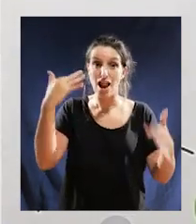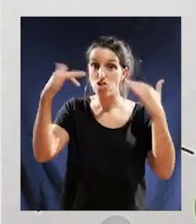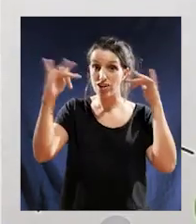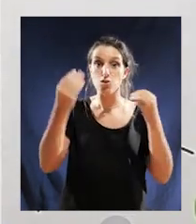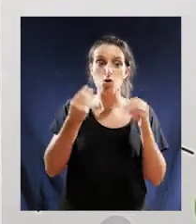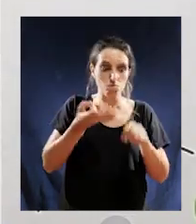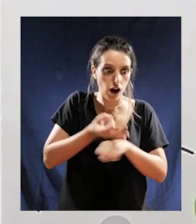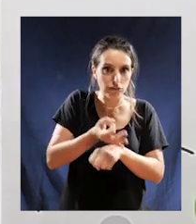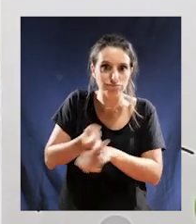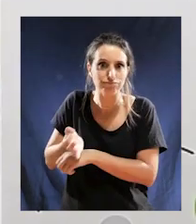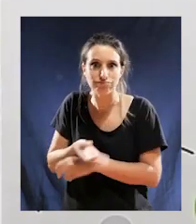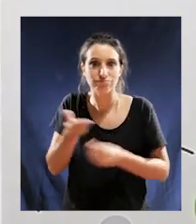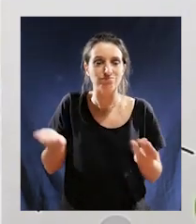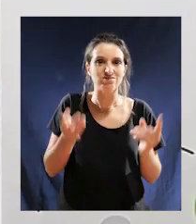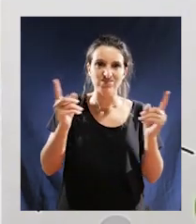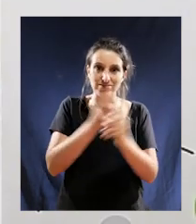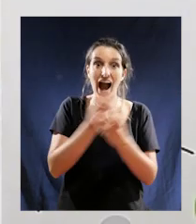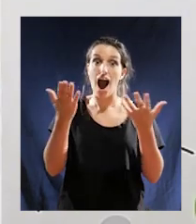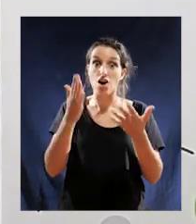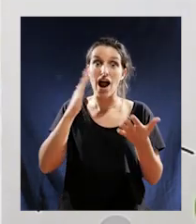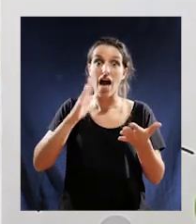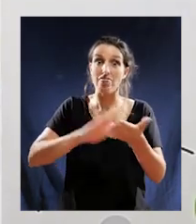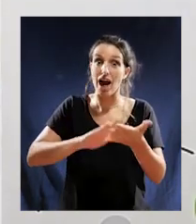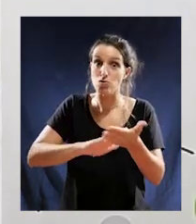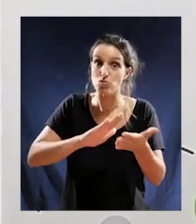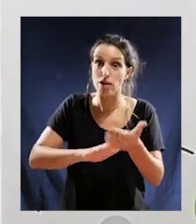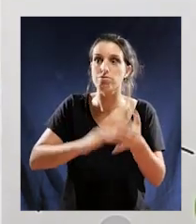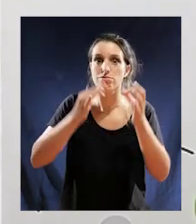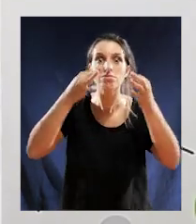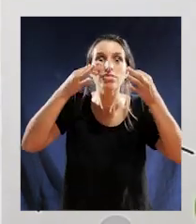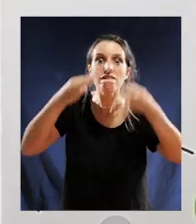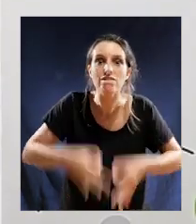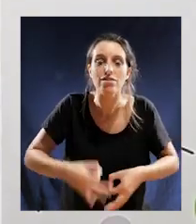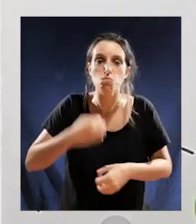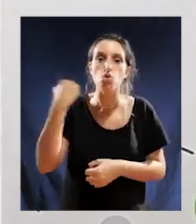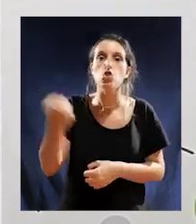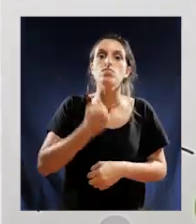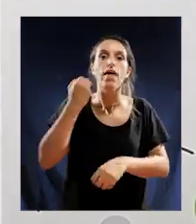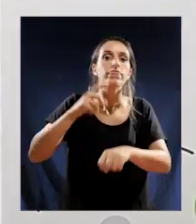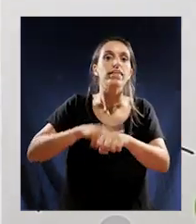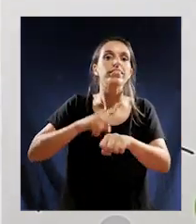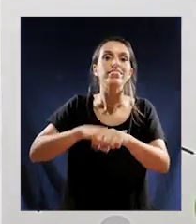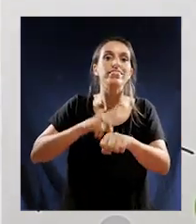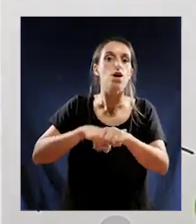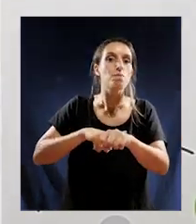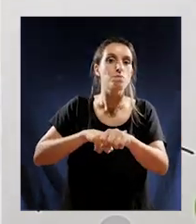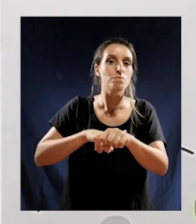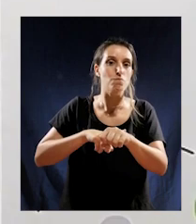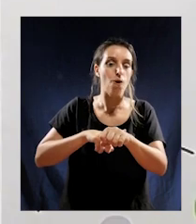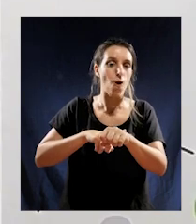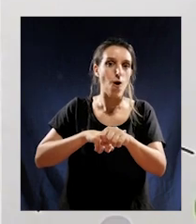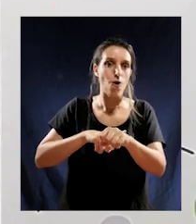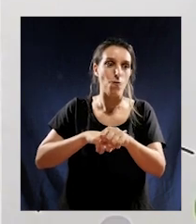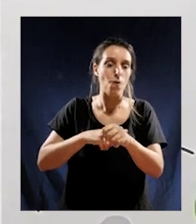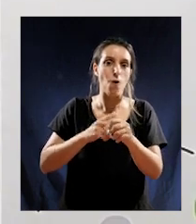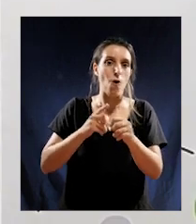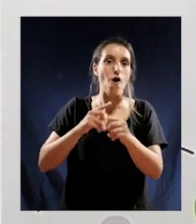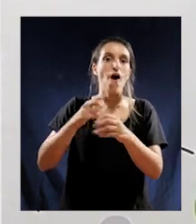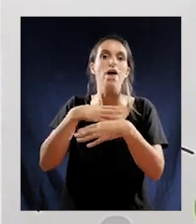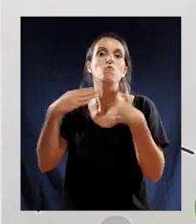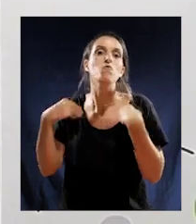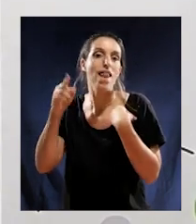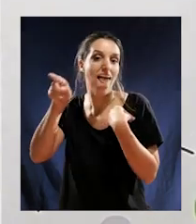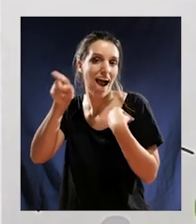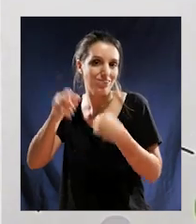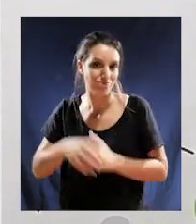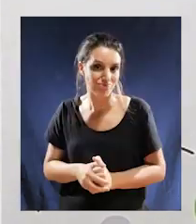más que nunca la importancia de ese tiempo no no familiar y esa experiencia en la familia y la escuela